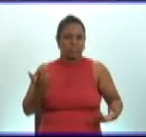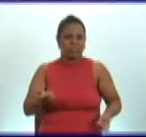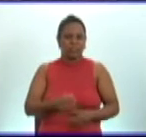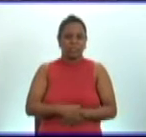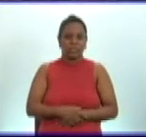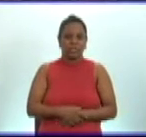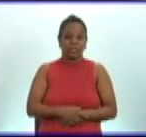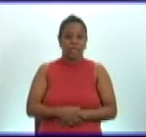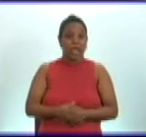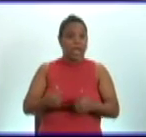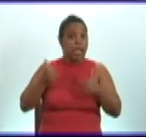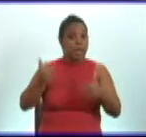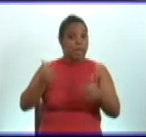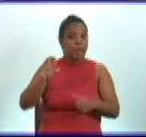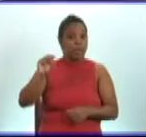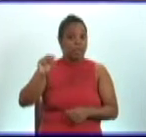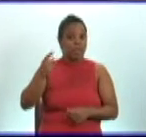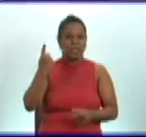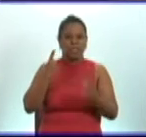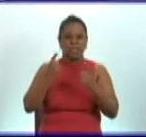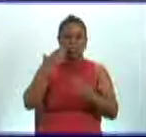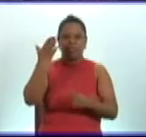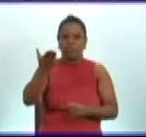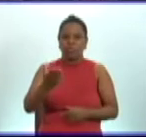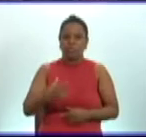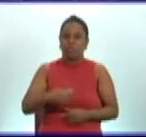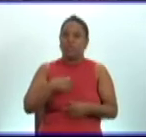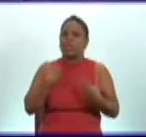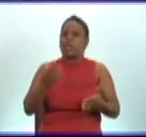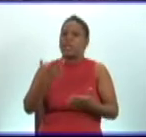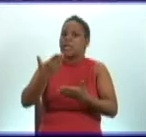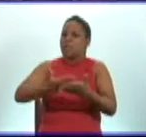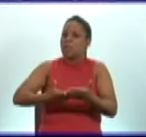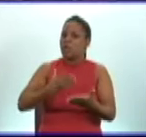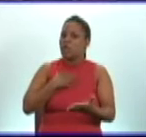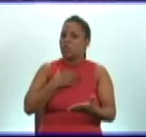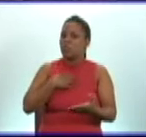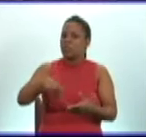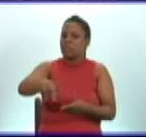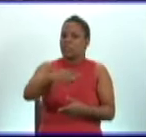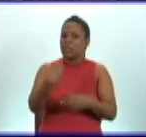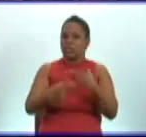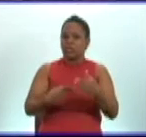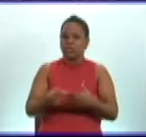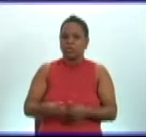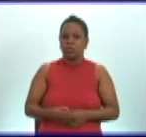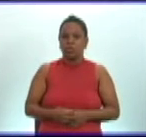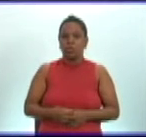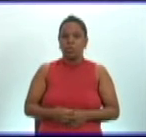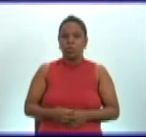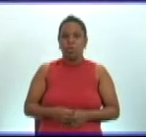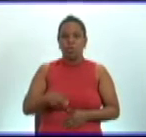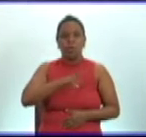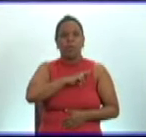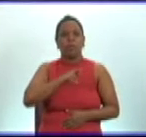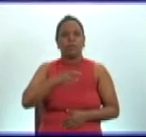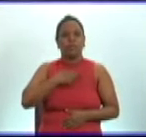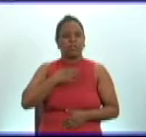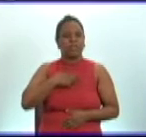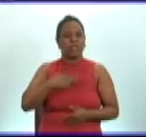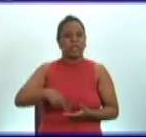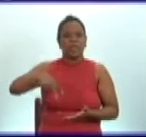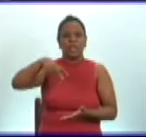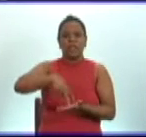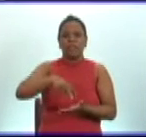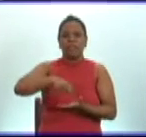Es mejor que digan quiénes fueron. ¿Y qué pruebas tiene usted de eso? ¡Silencio! Los culpables tienen que levantarse ahora mismo. Deben de salir de esta